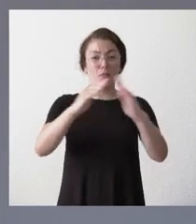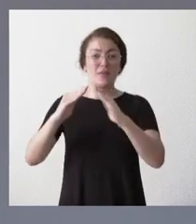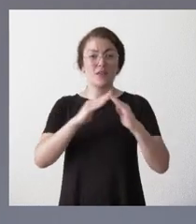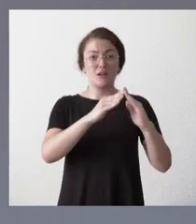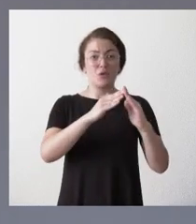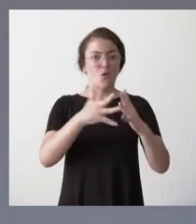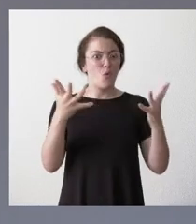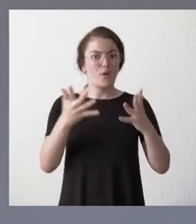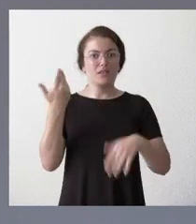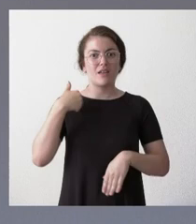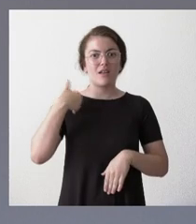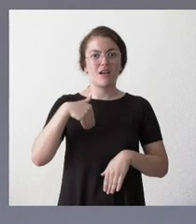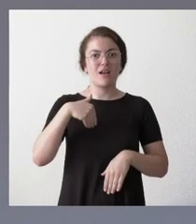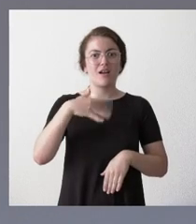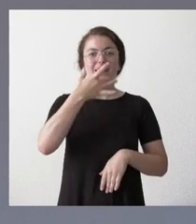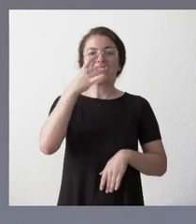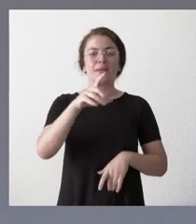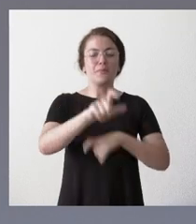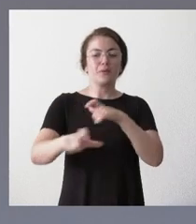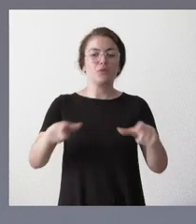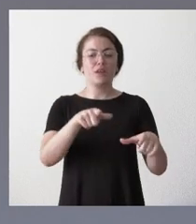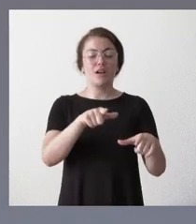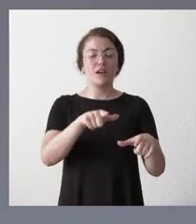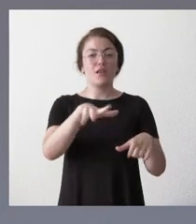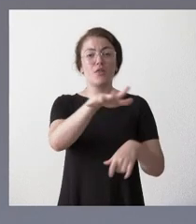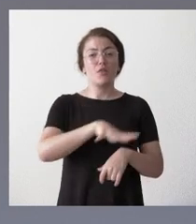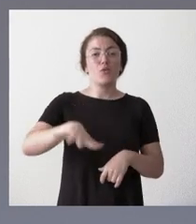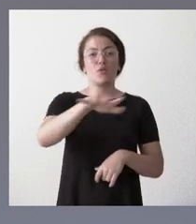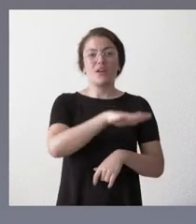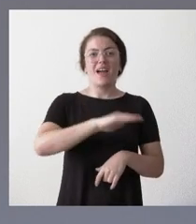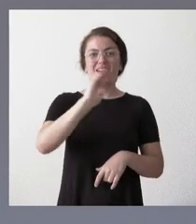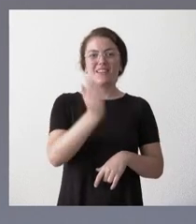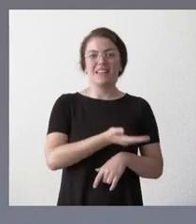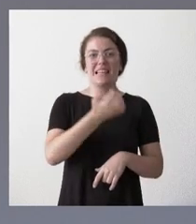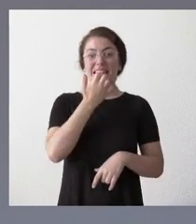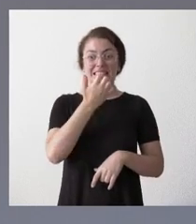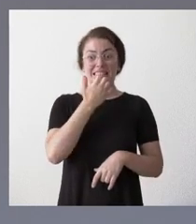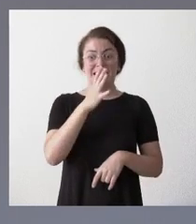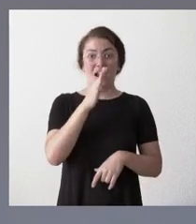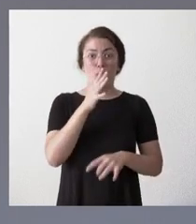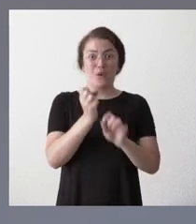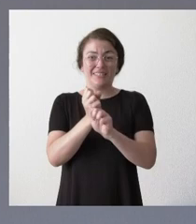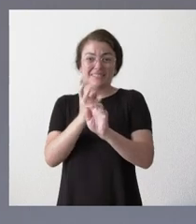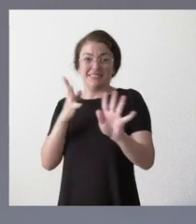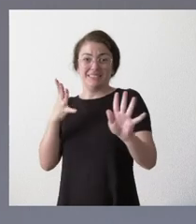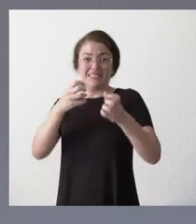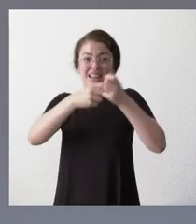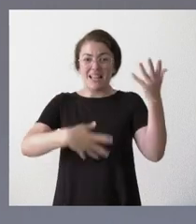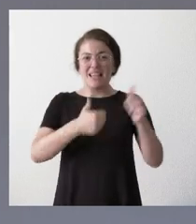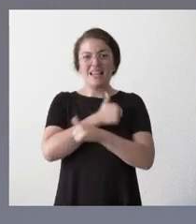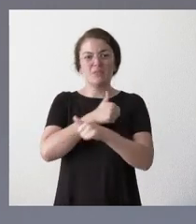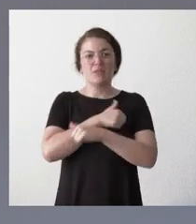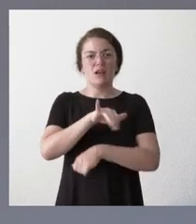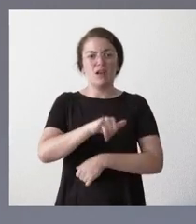aquellas personas de estas localidades afectadas que pudieran estar en lista de espera. Entendemos que es una ayuda que